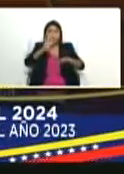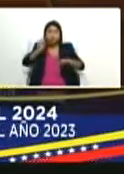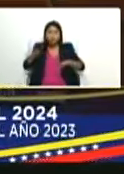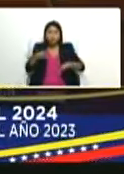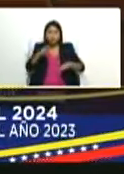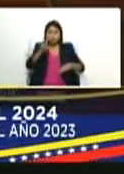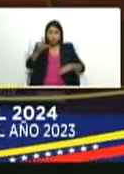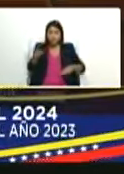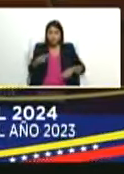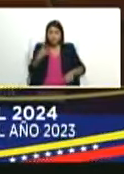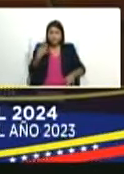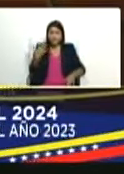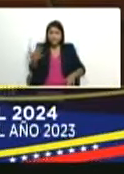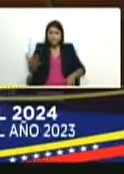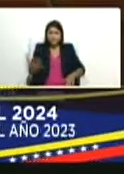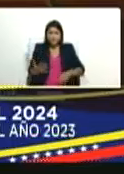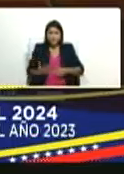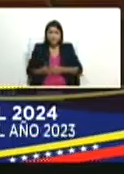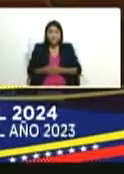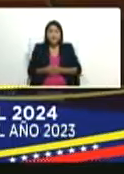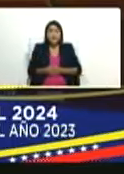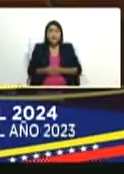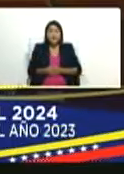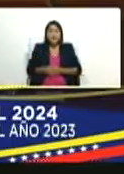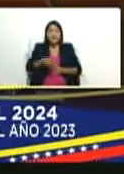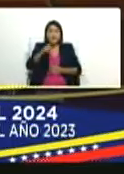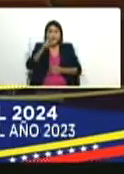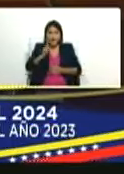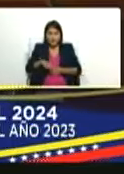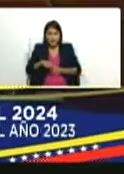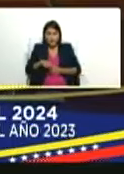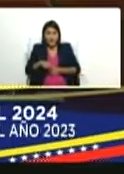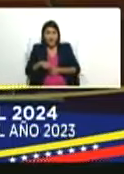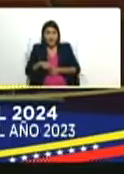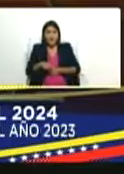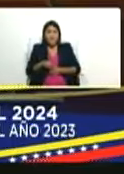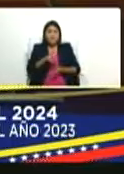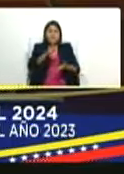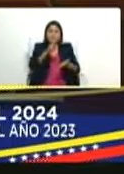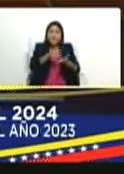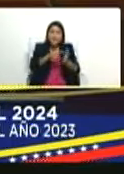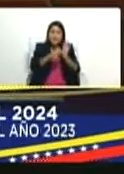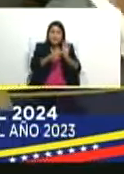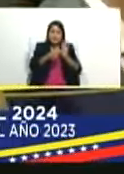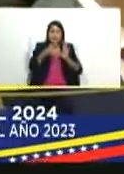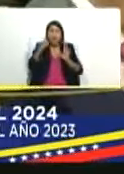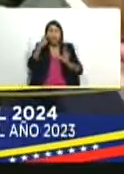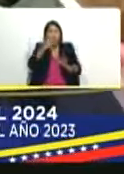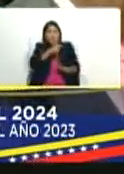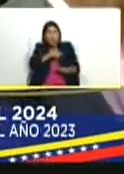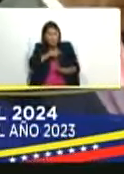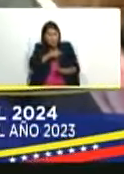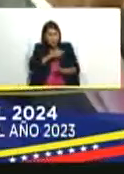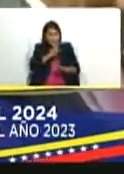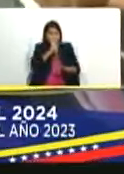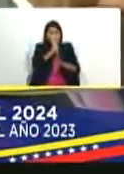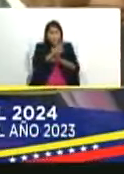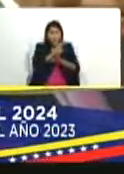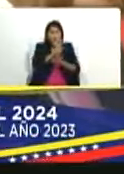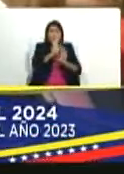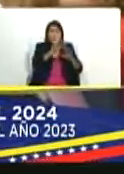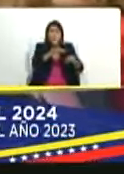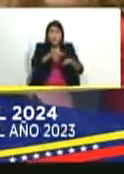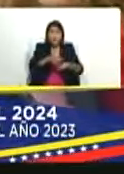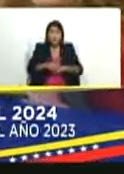Esequibo. Igualmente participó en la instalación de la Alta Comisión Nacional para su Defensa.